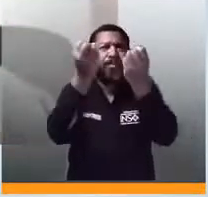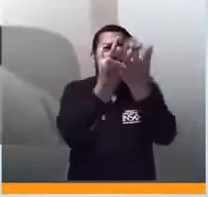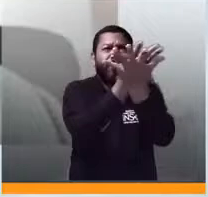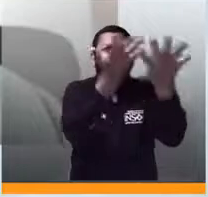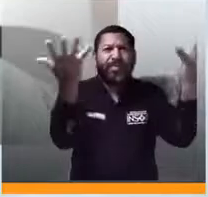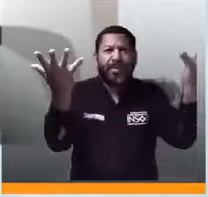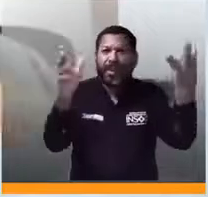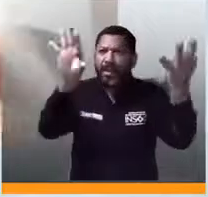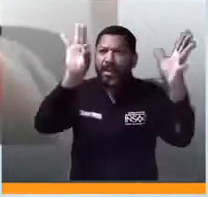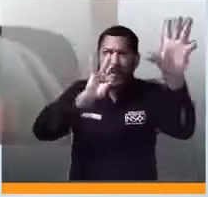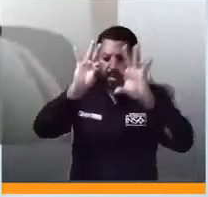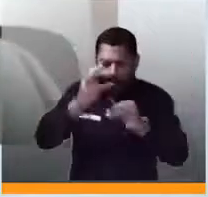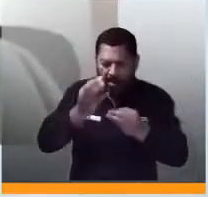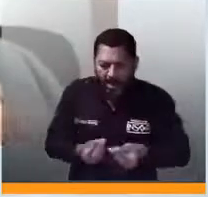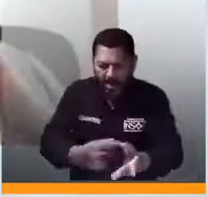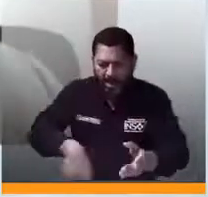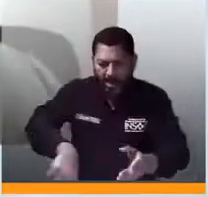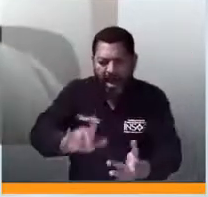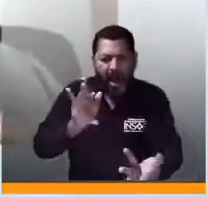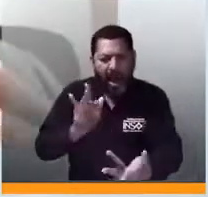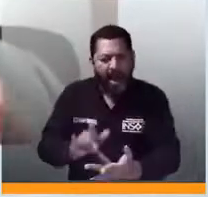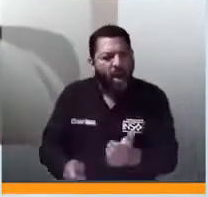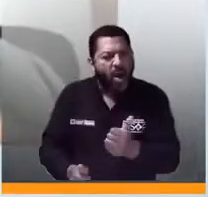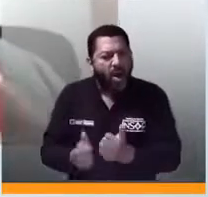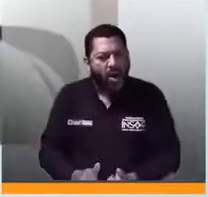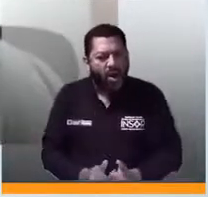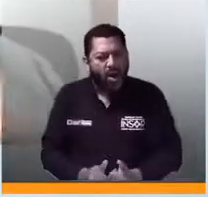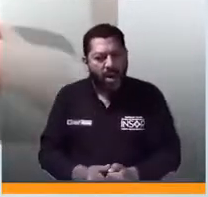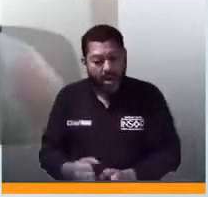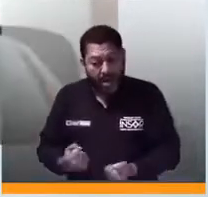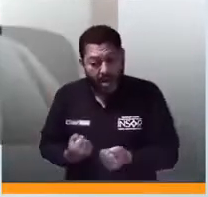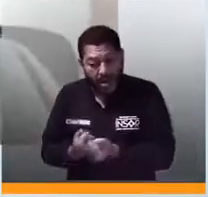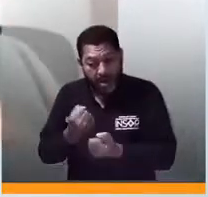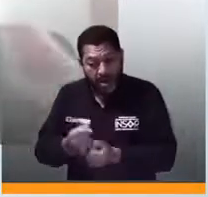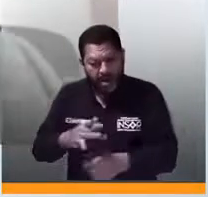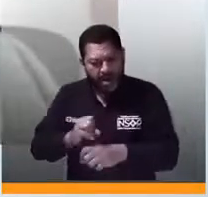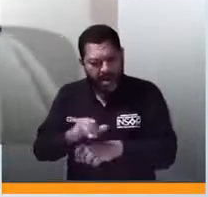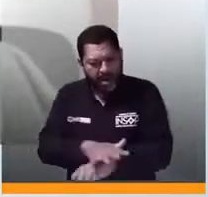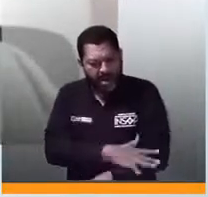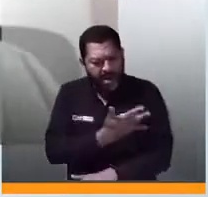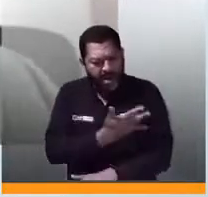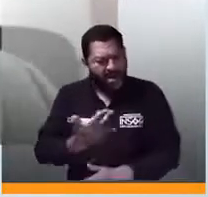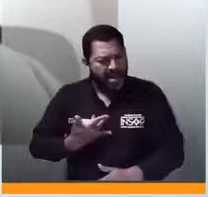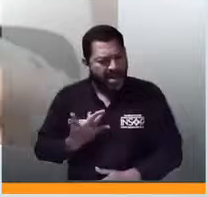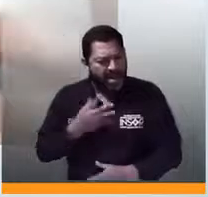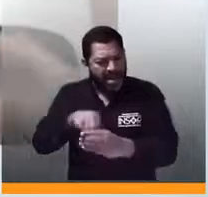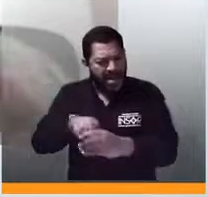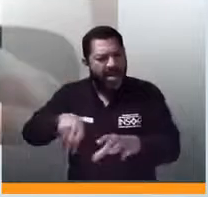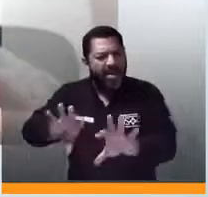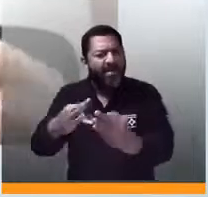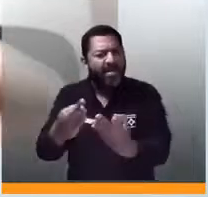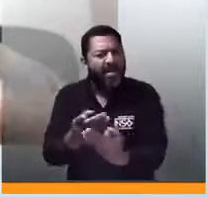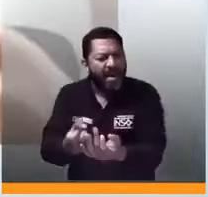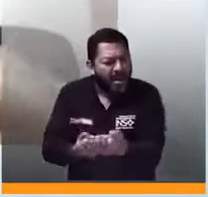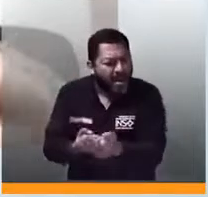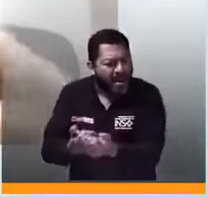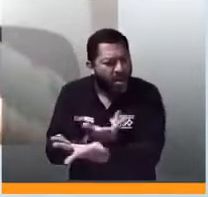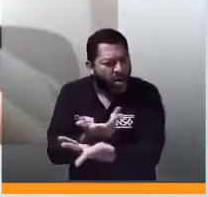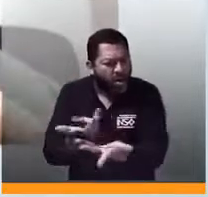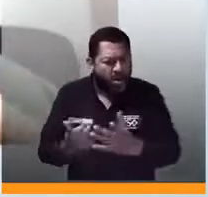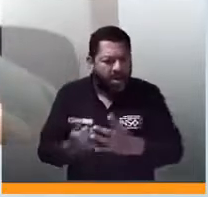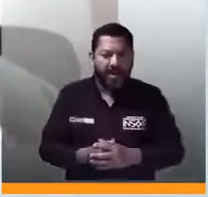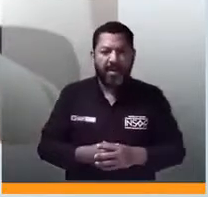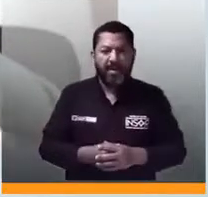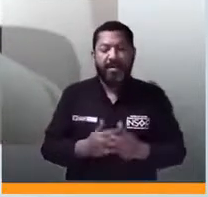de su proceso formativo? ¿Cómo les ayudamos a sus dinámicas emocionales, psicoemocionales, familiares? ¿Cómo? En fin, yo creo que es